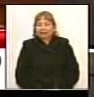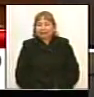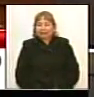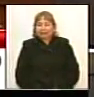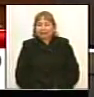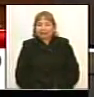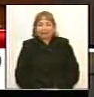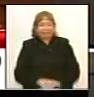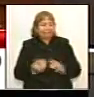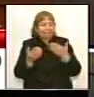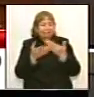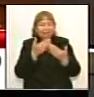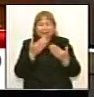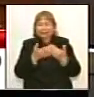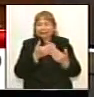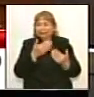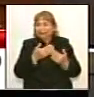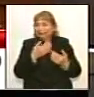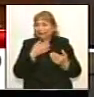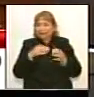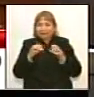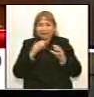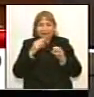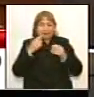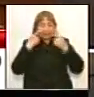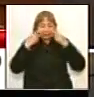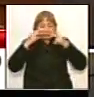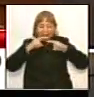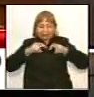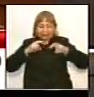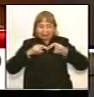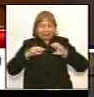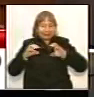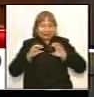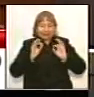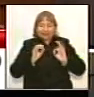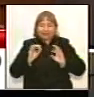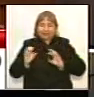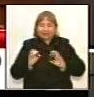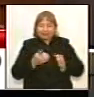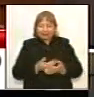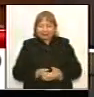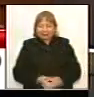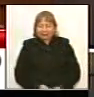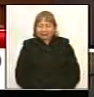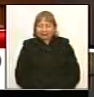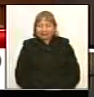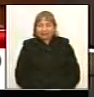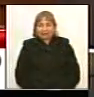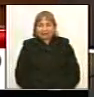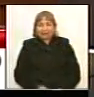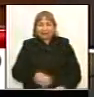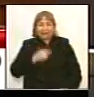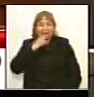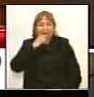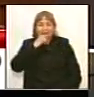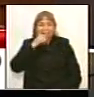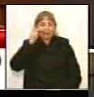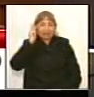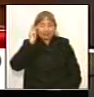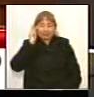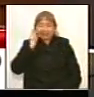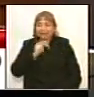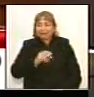de manera muy simple, los hechos investigados que se viene realizando ahorita a la señora Keiko